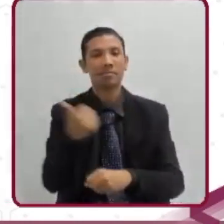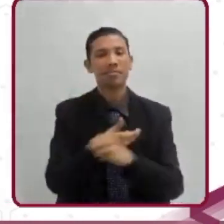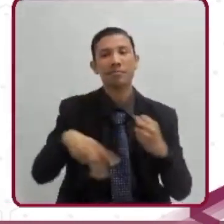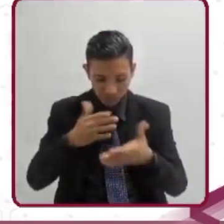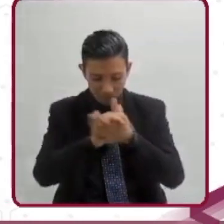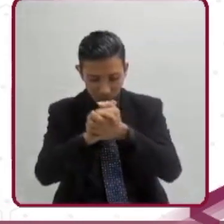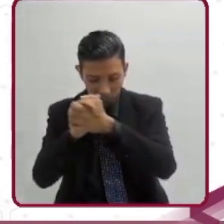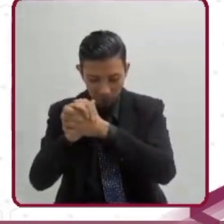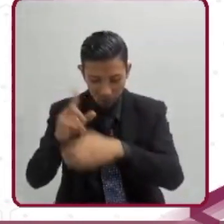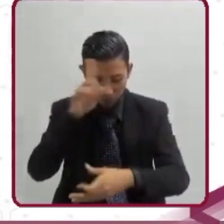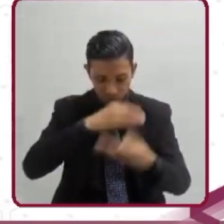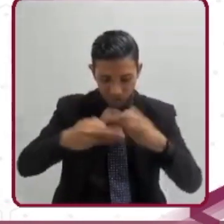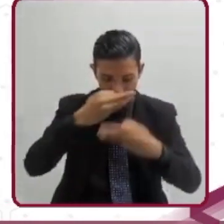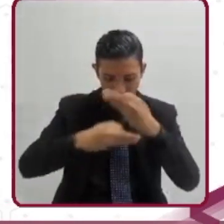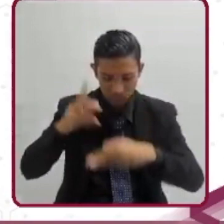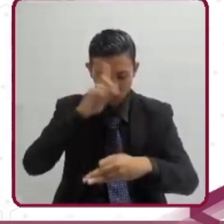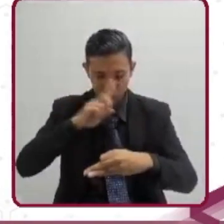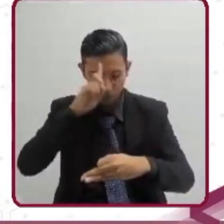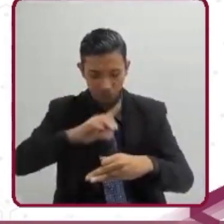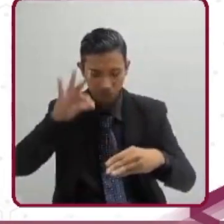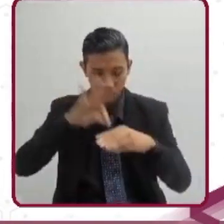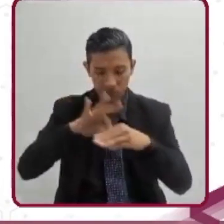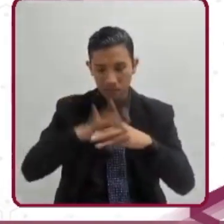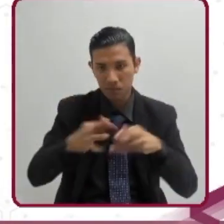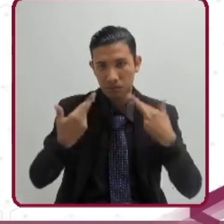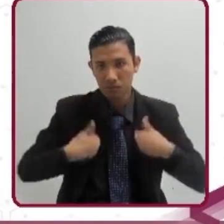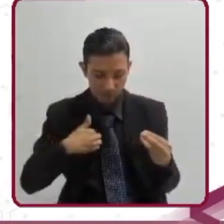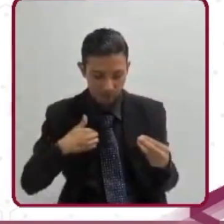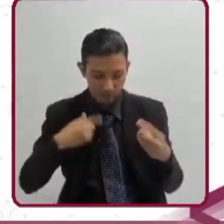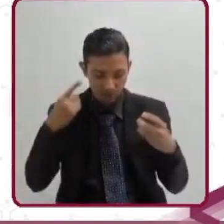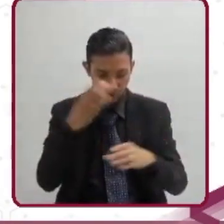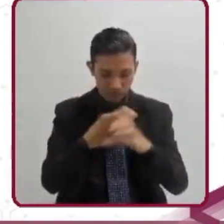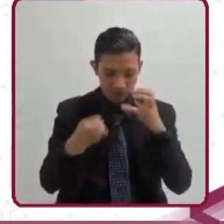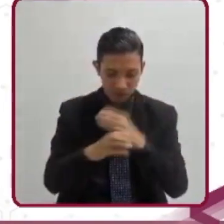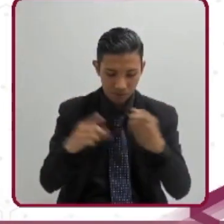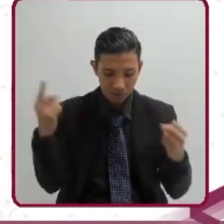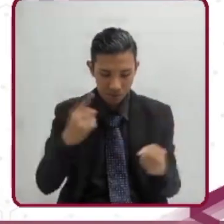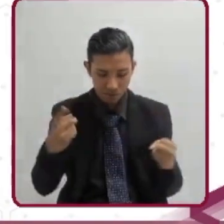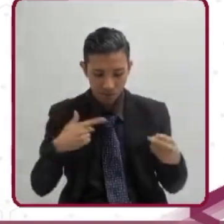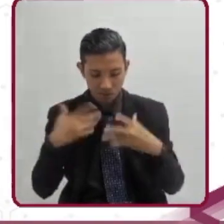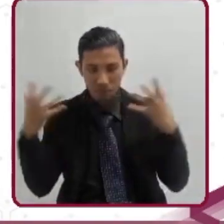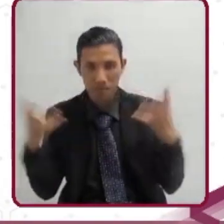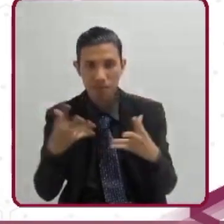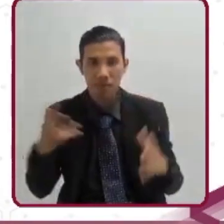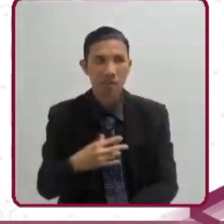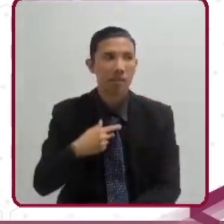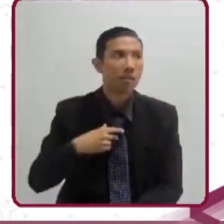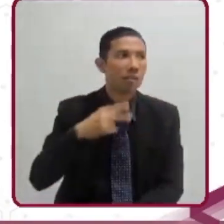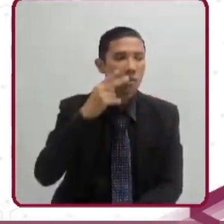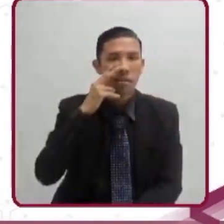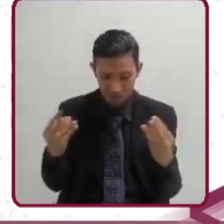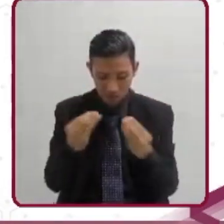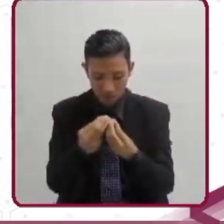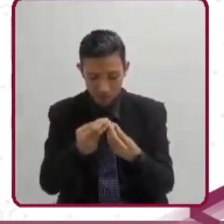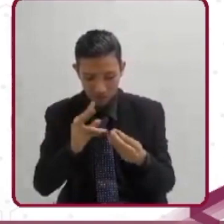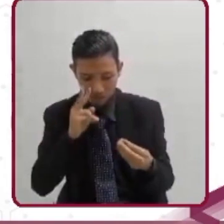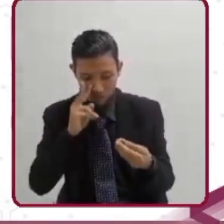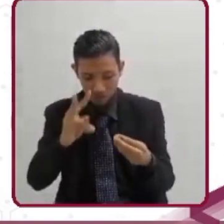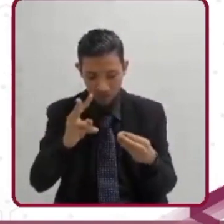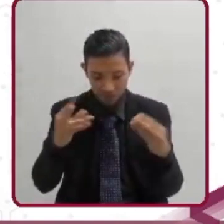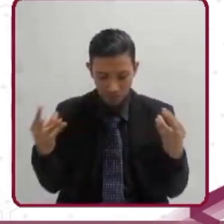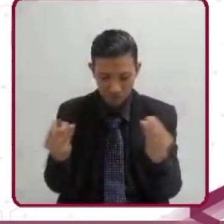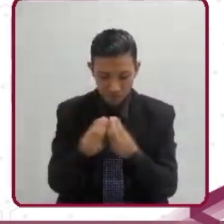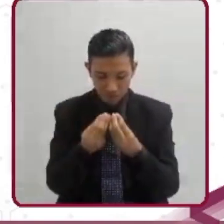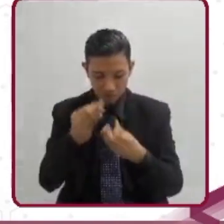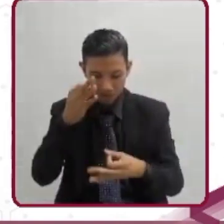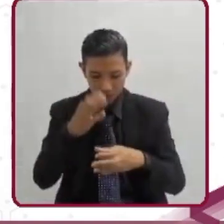de nosotros. El consejero electoral del IEPCT, Hernán González Sala, aseveró que el instituto posee la capacidad